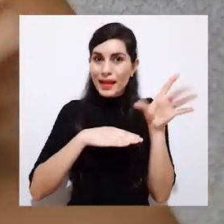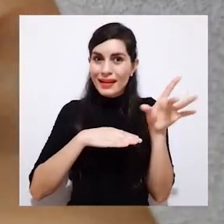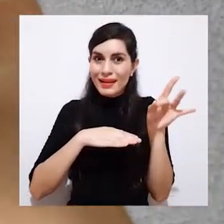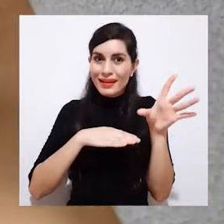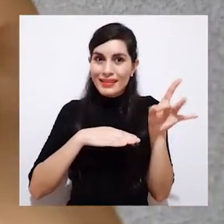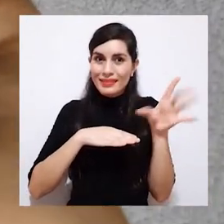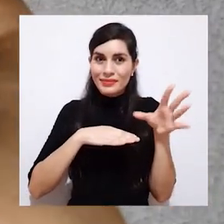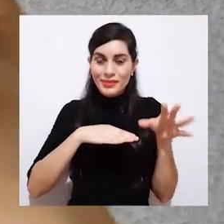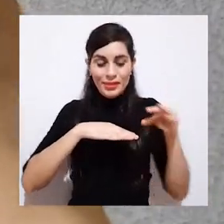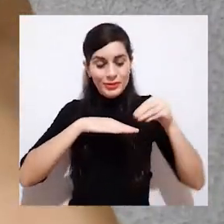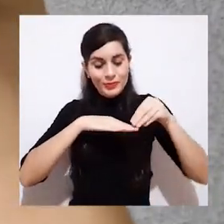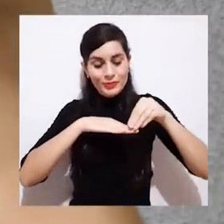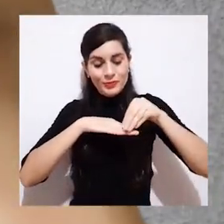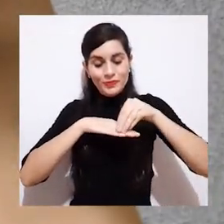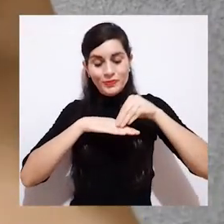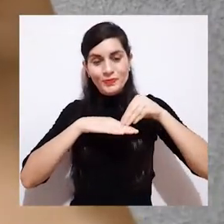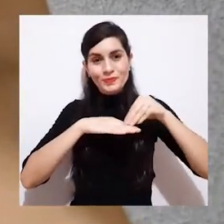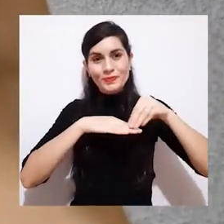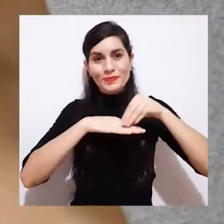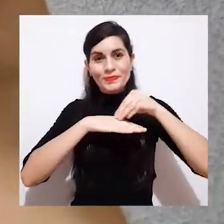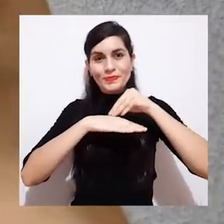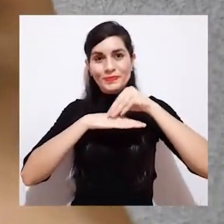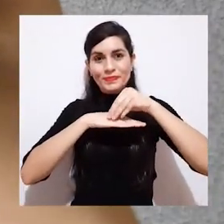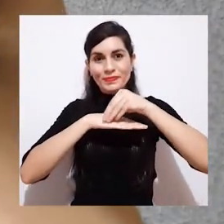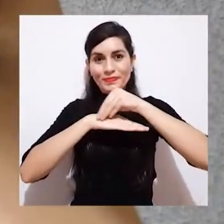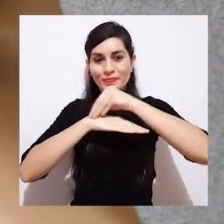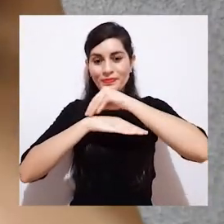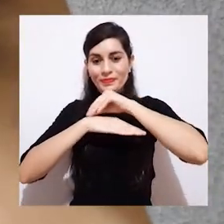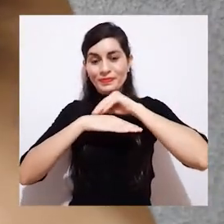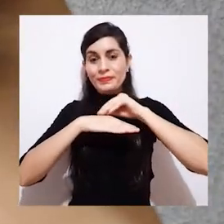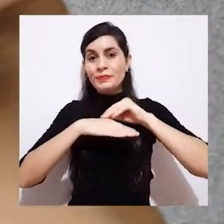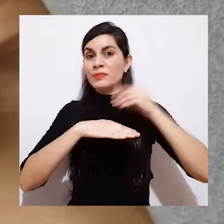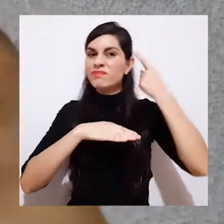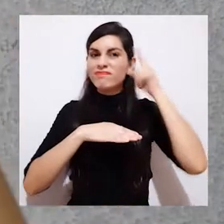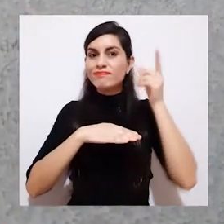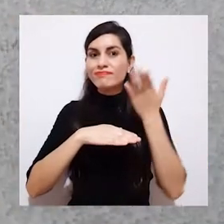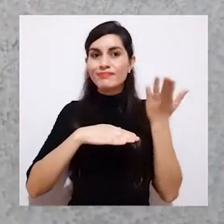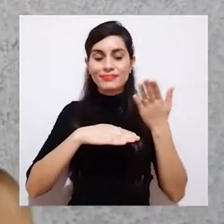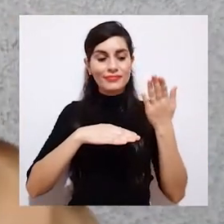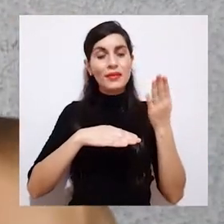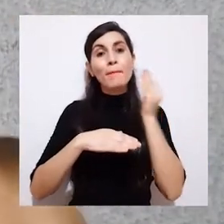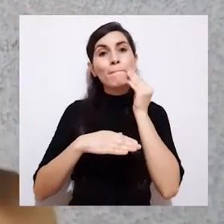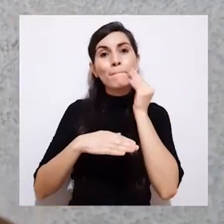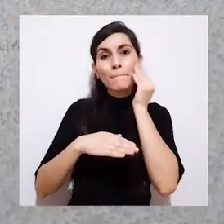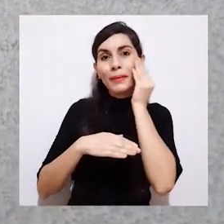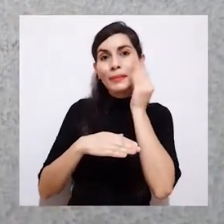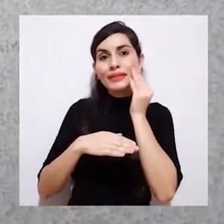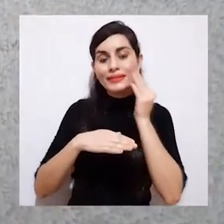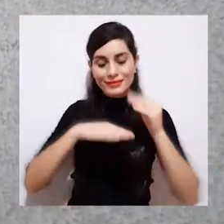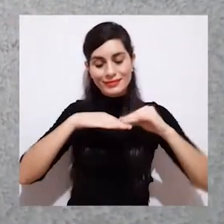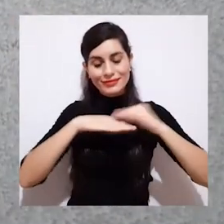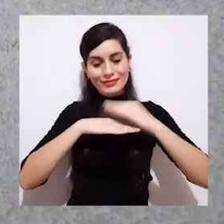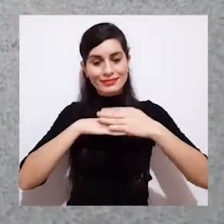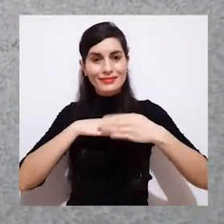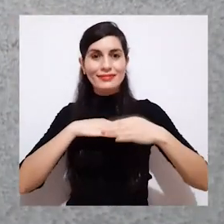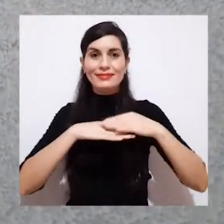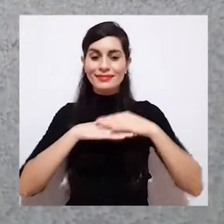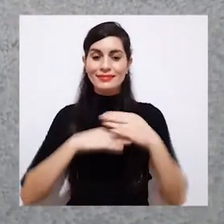que este es el pegamento que vamos a utilizar para pegar el papel.